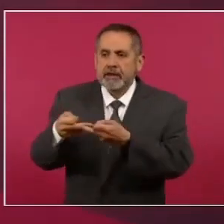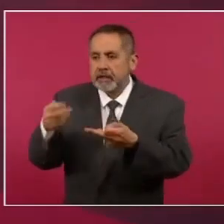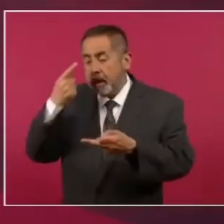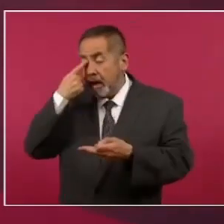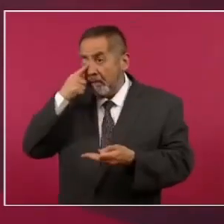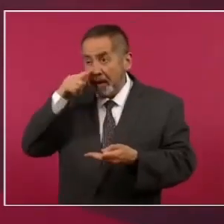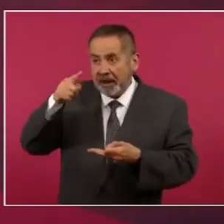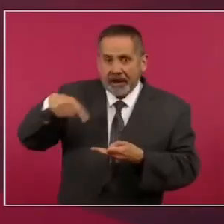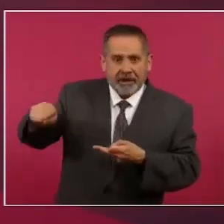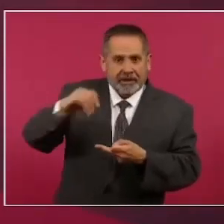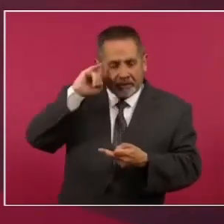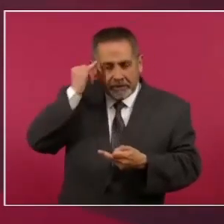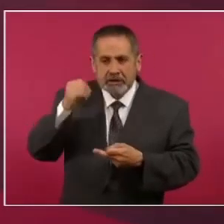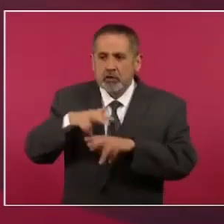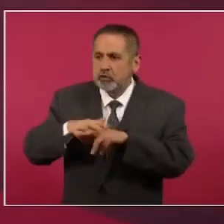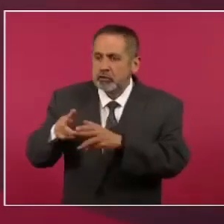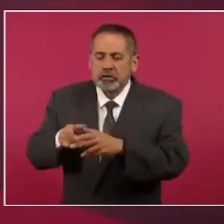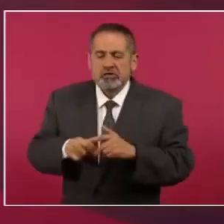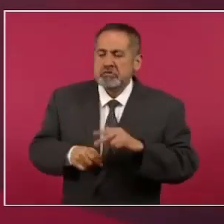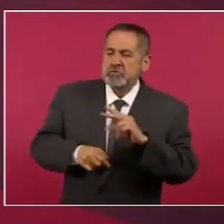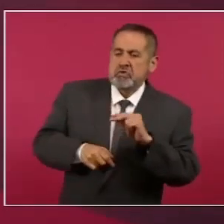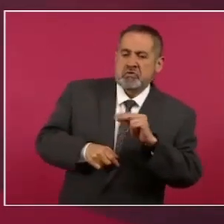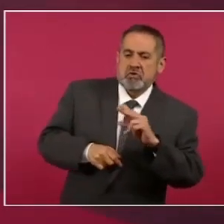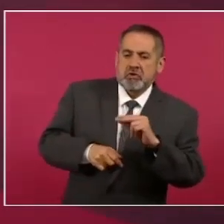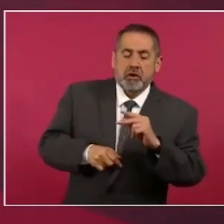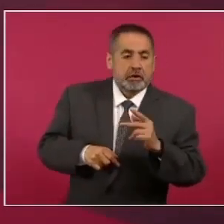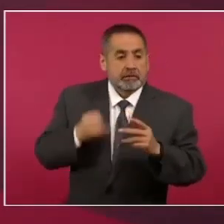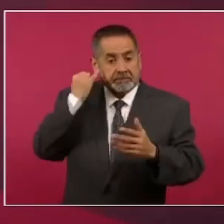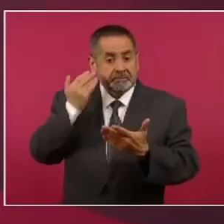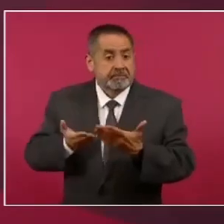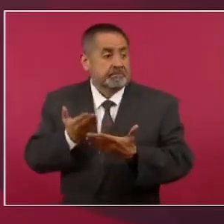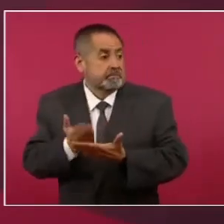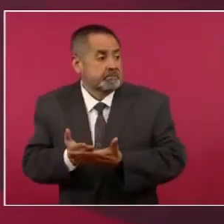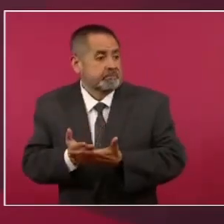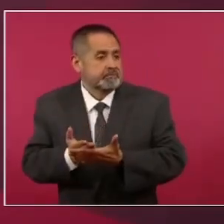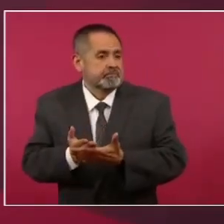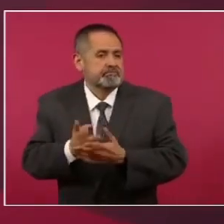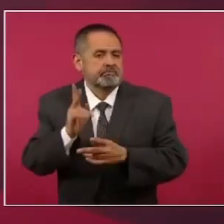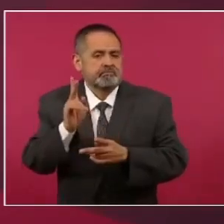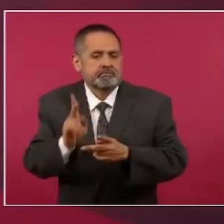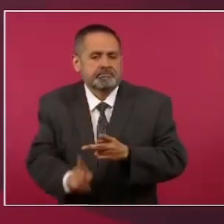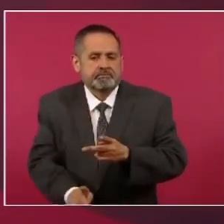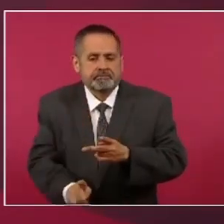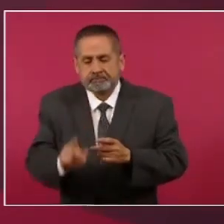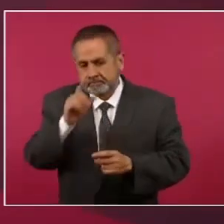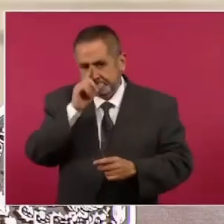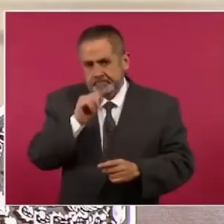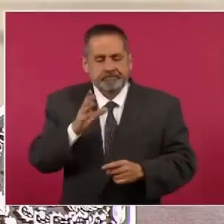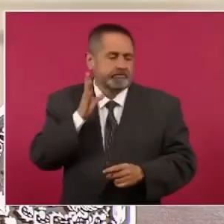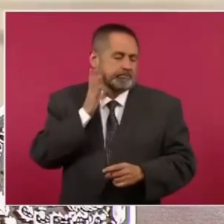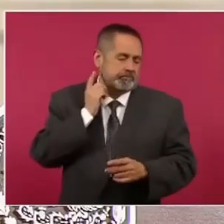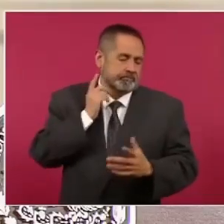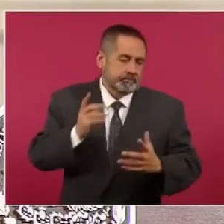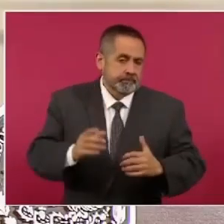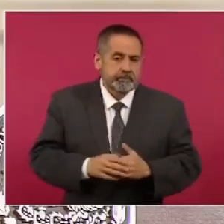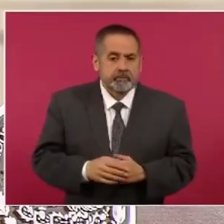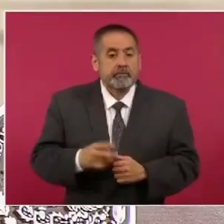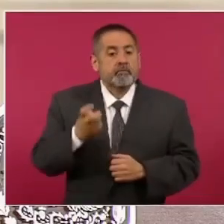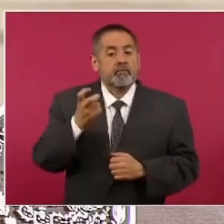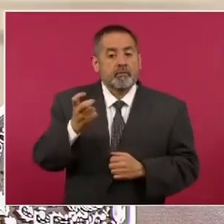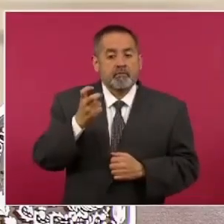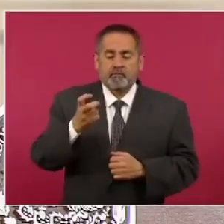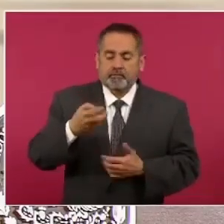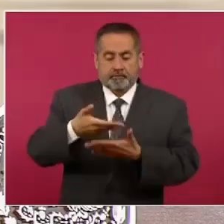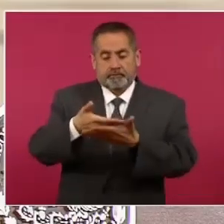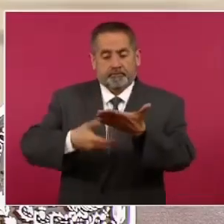ferrocarriles y del petróleo, contribuyó también a que esta iniciativa se congelara en la Cámara de Diputados. Por eso, la publicación del